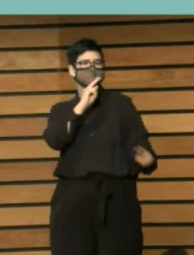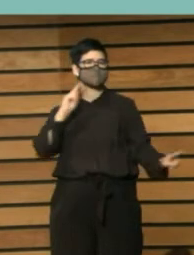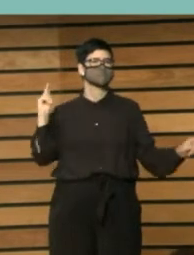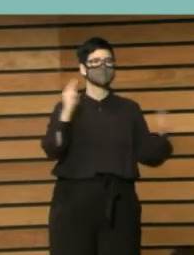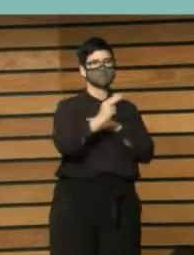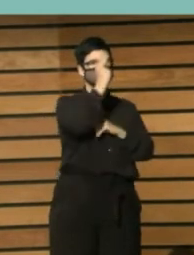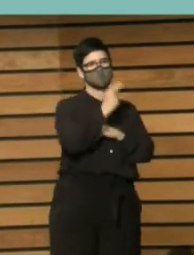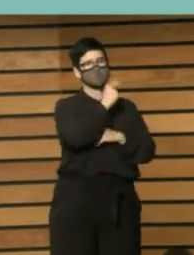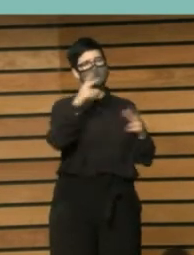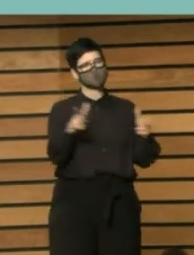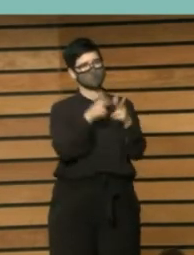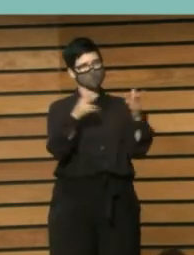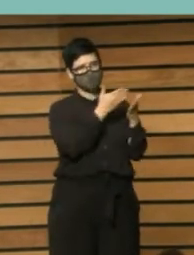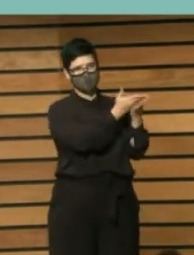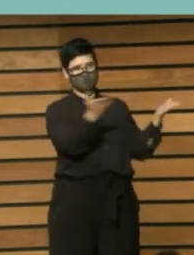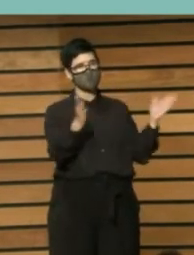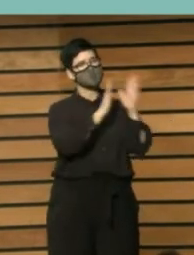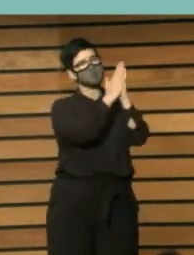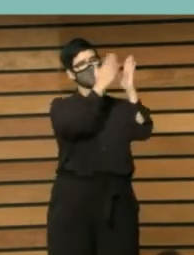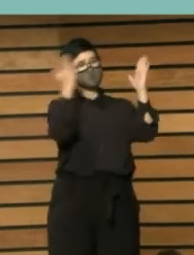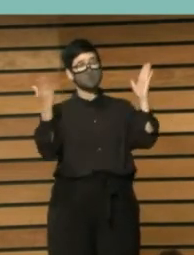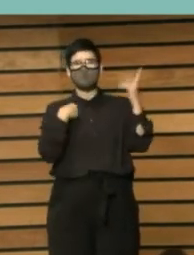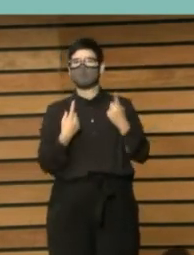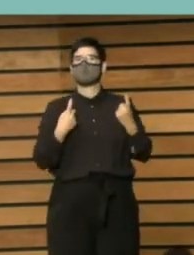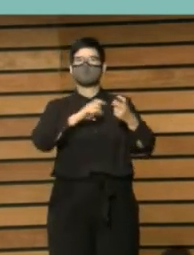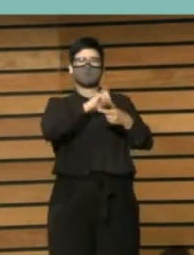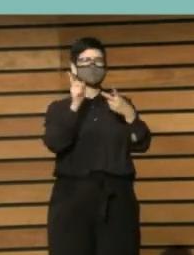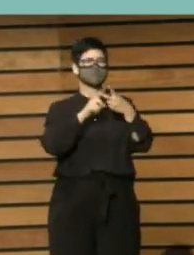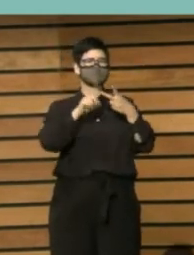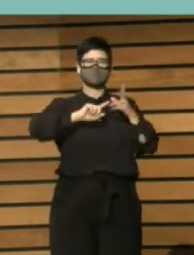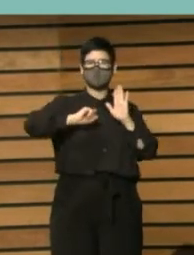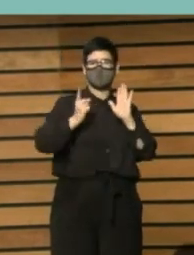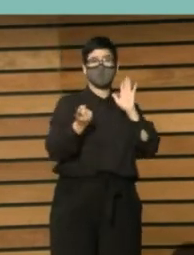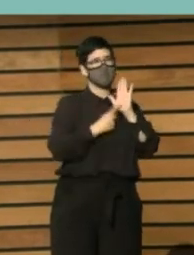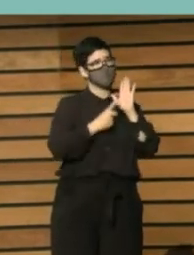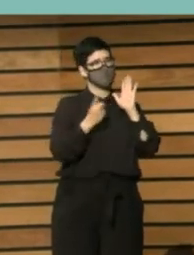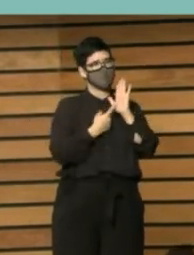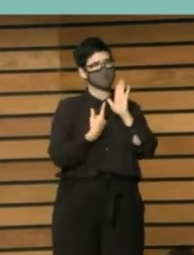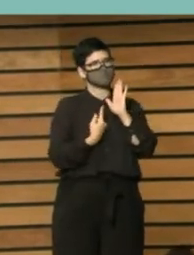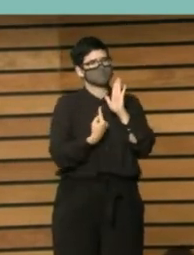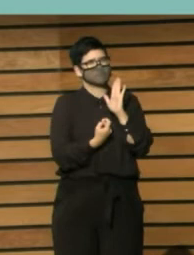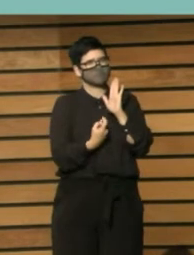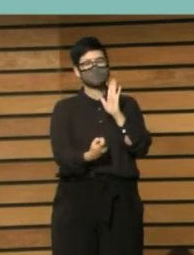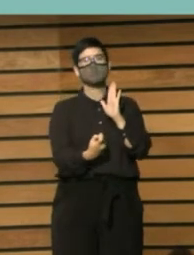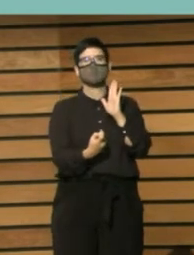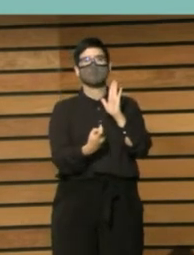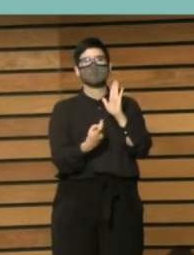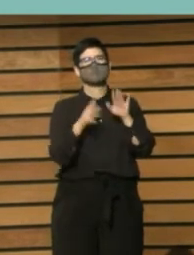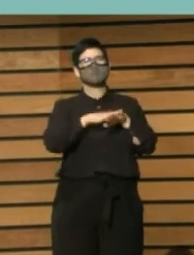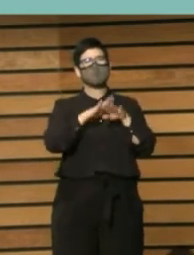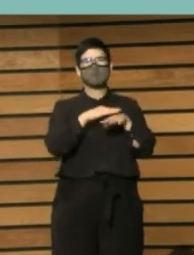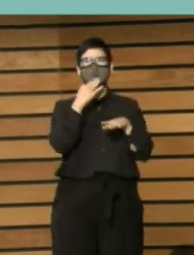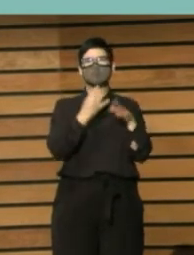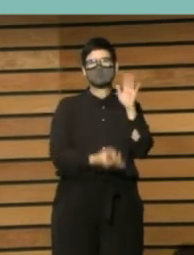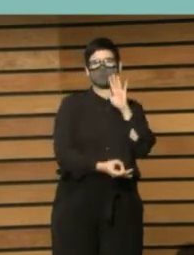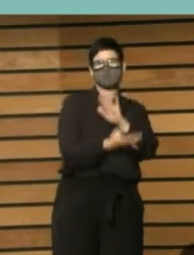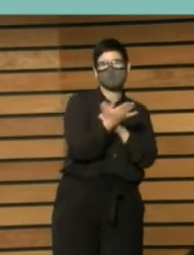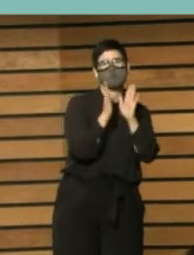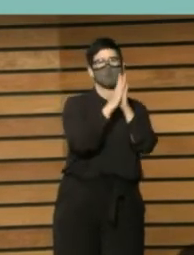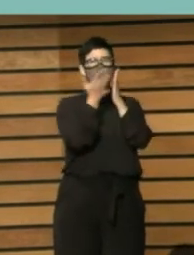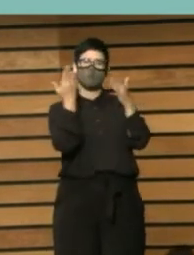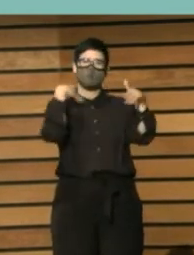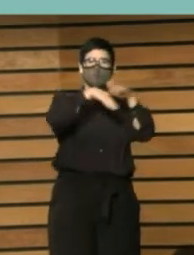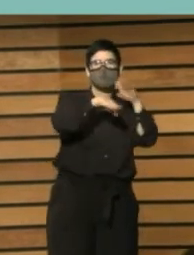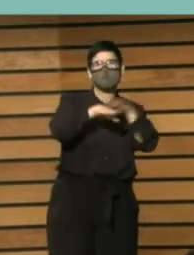bibliotecas. Necesitamos un marco legal actualizado, no solo para la creación de repositorios de acceso en abierto a